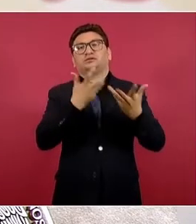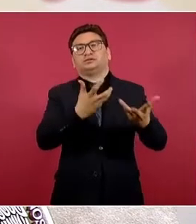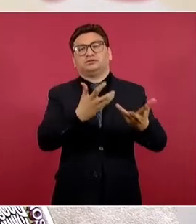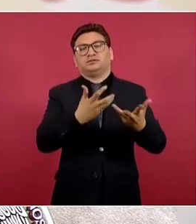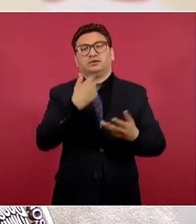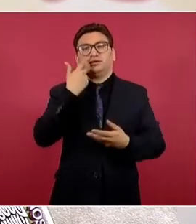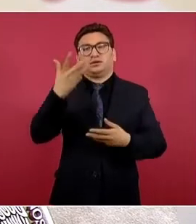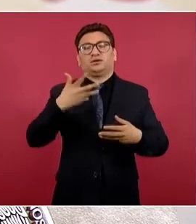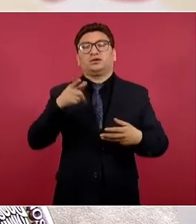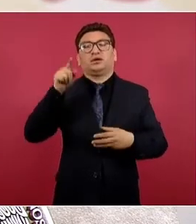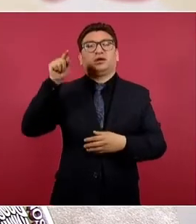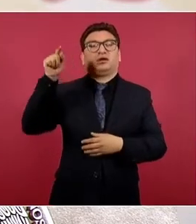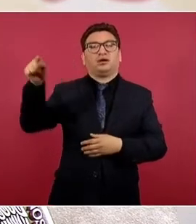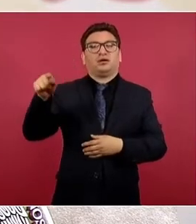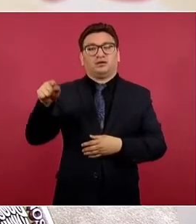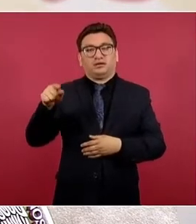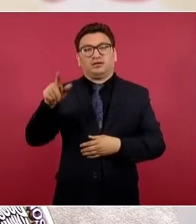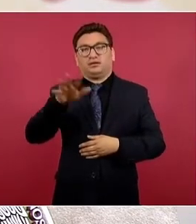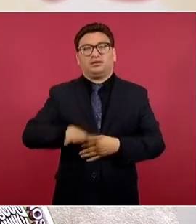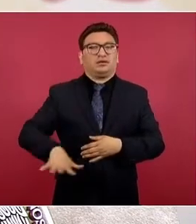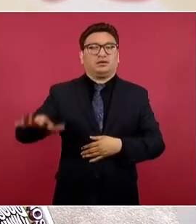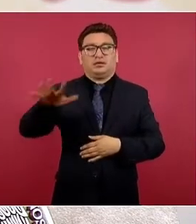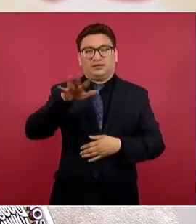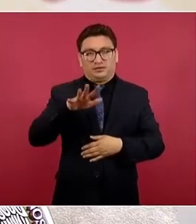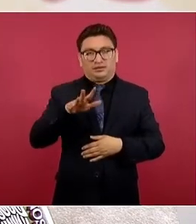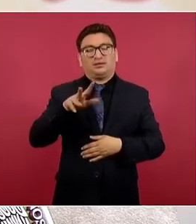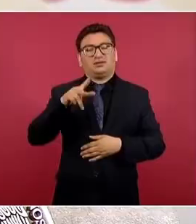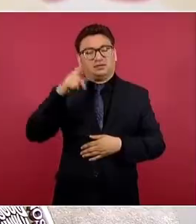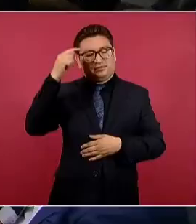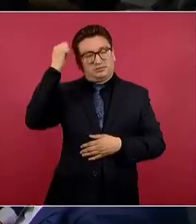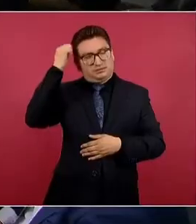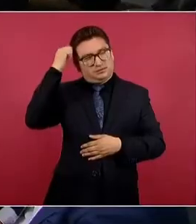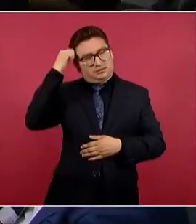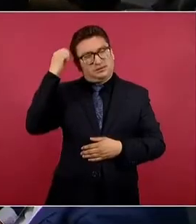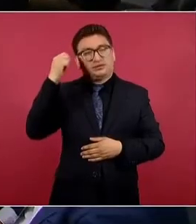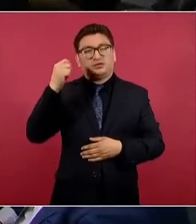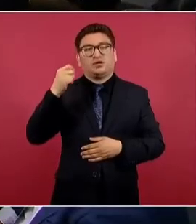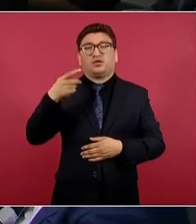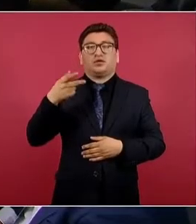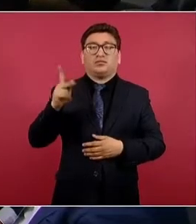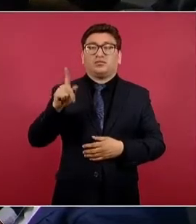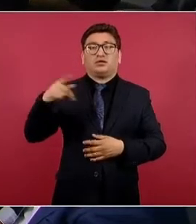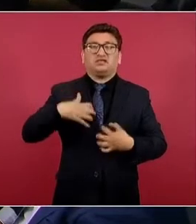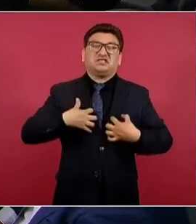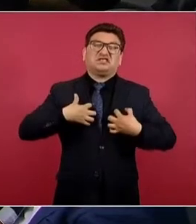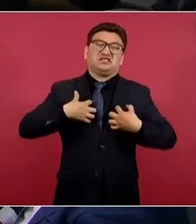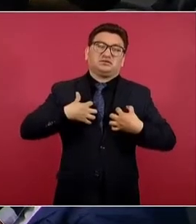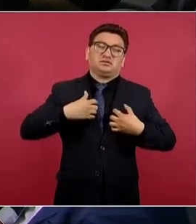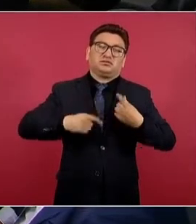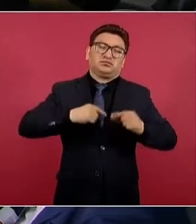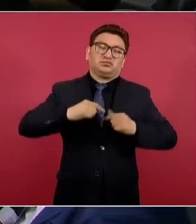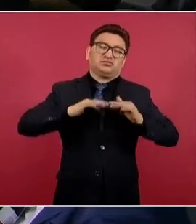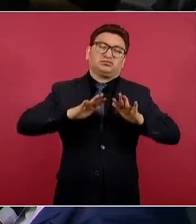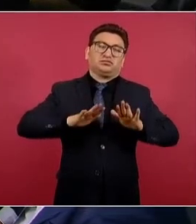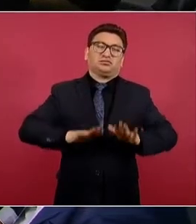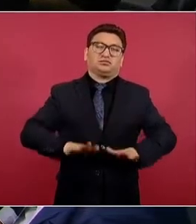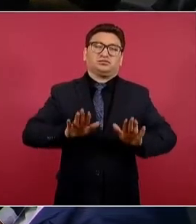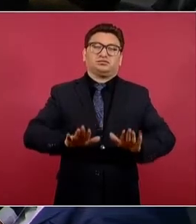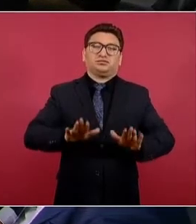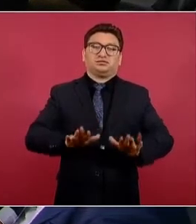aeropuerto en el lago de Texcoco, pero ahí se van a ir